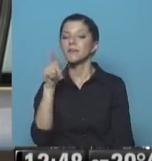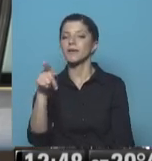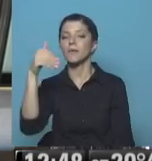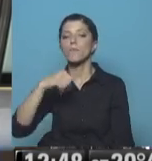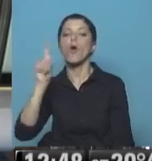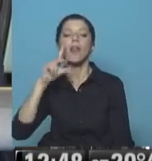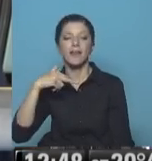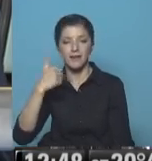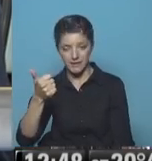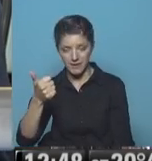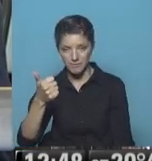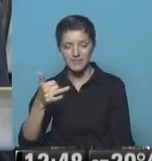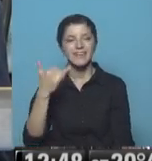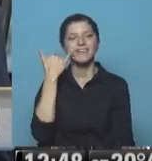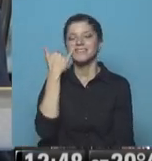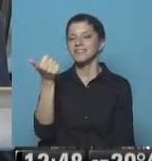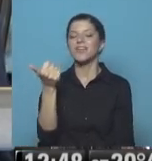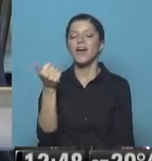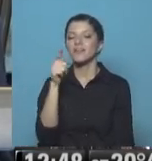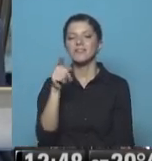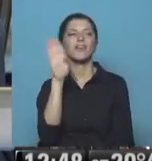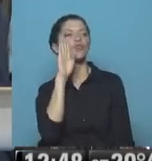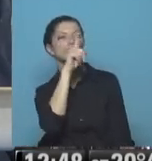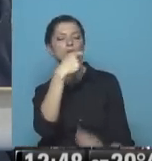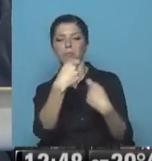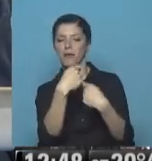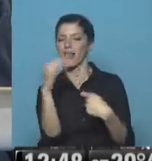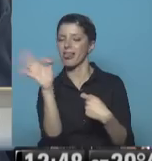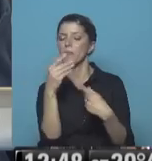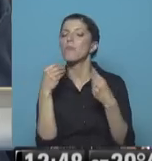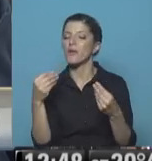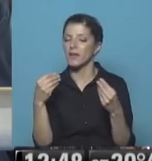ya no sirve a los efectos de Estados Unidos, porque como sucede